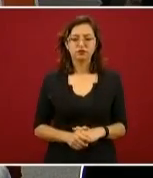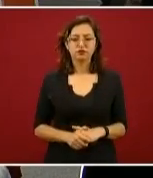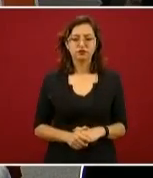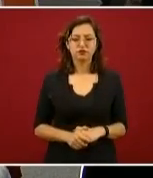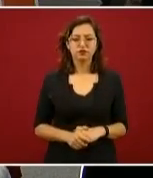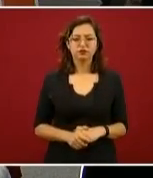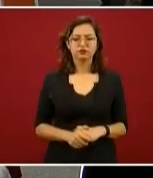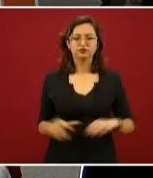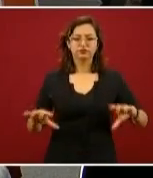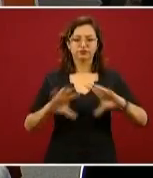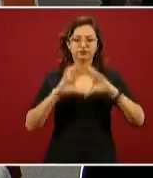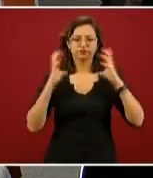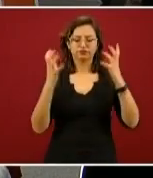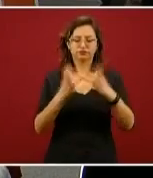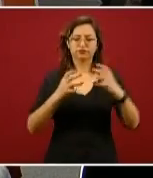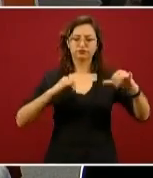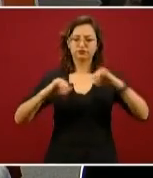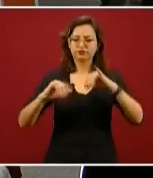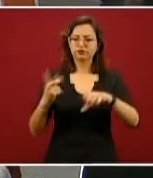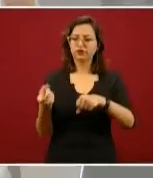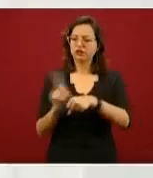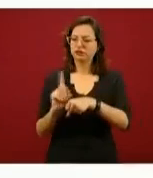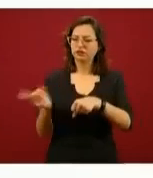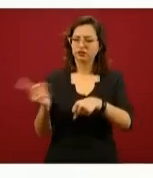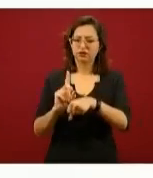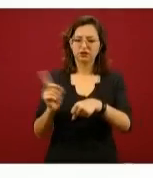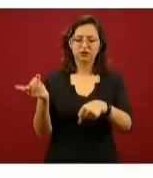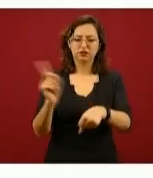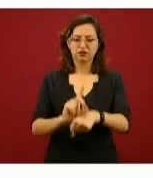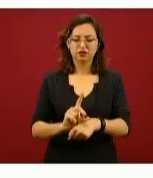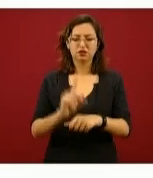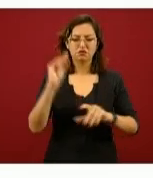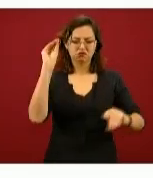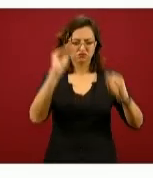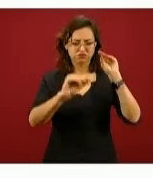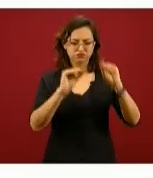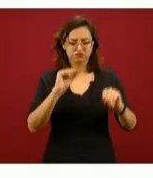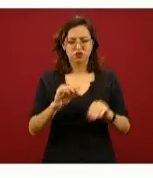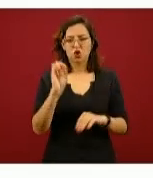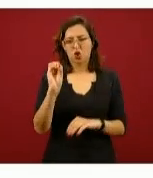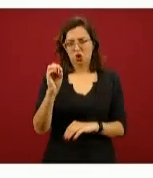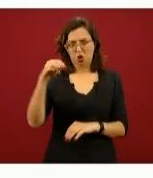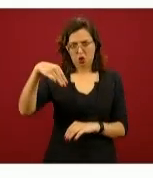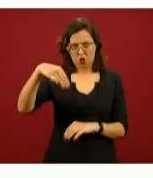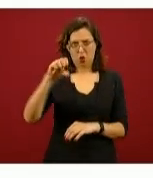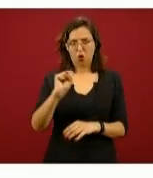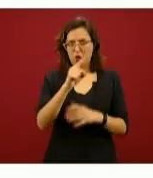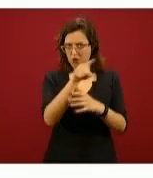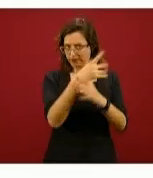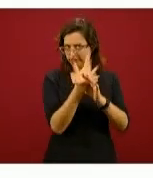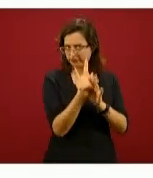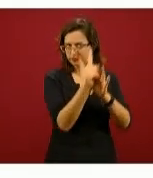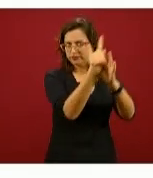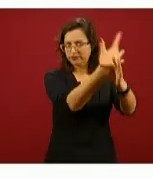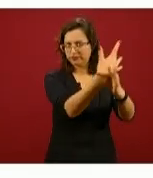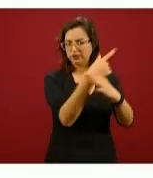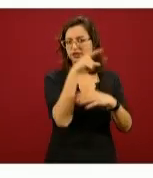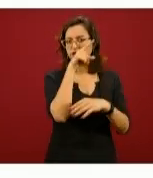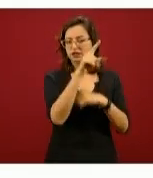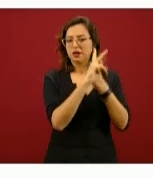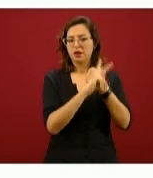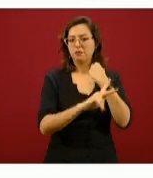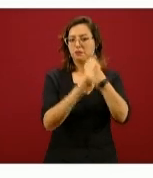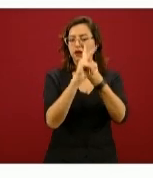En el mapa global que presentamos todos los días y que elabora la Organización Mundial de la Salud con la información que proviene de